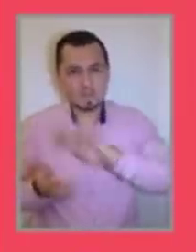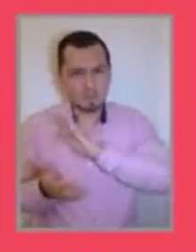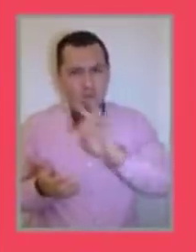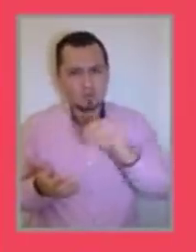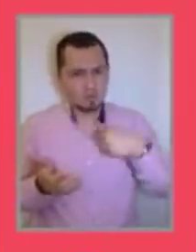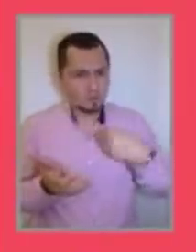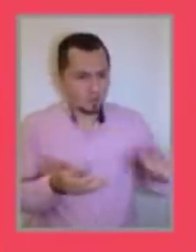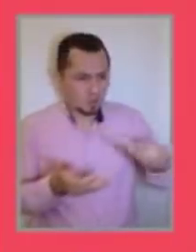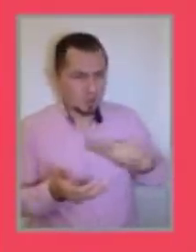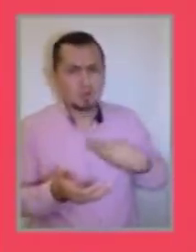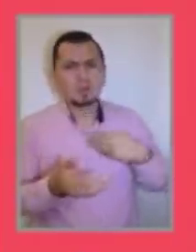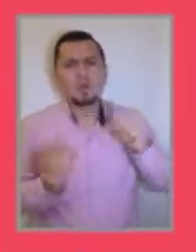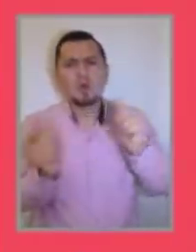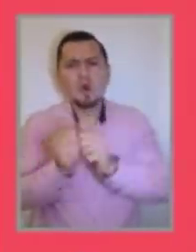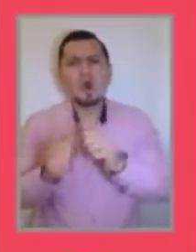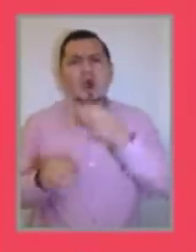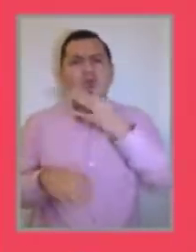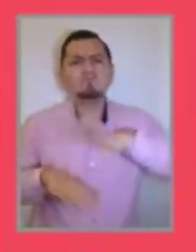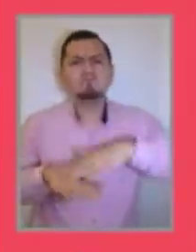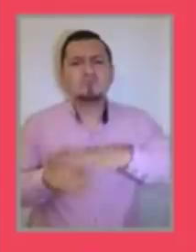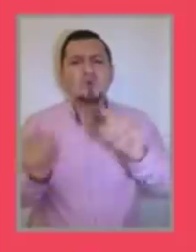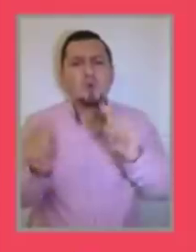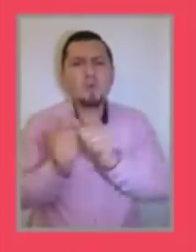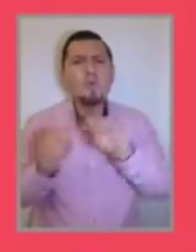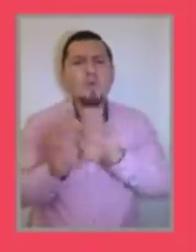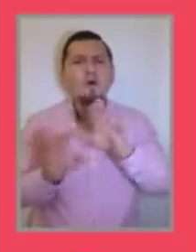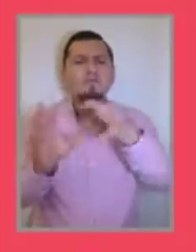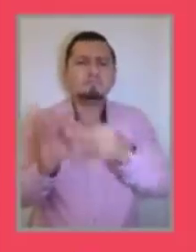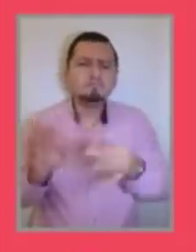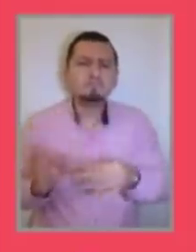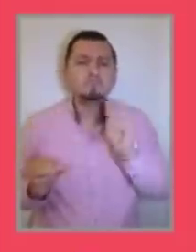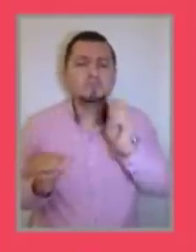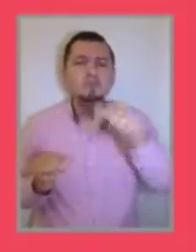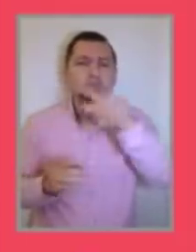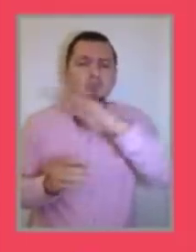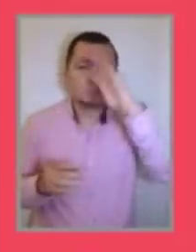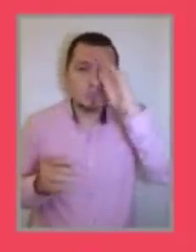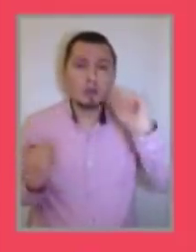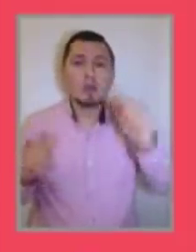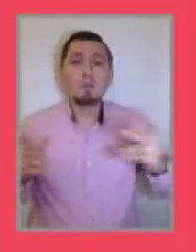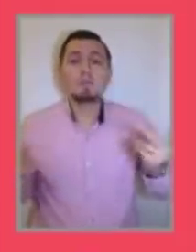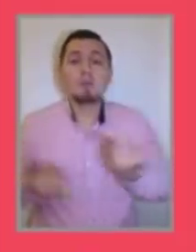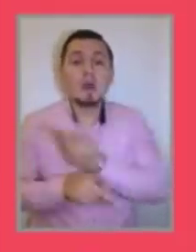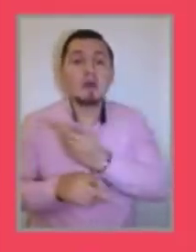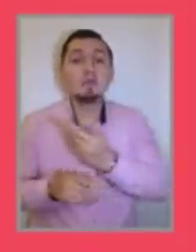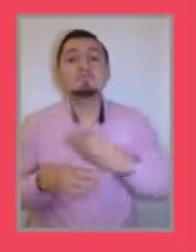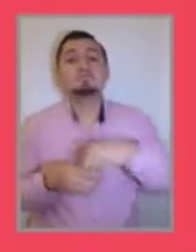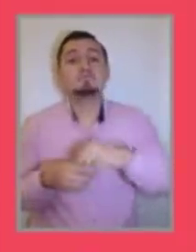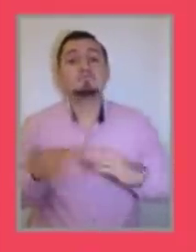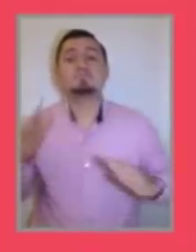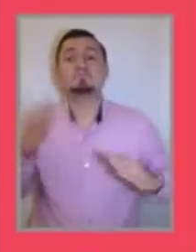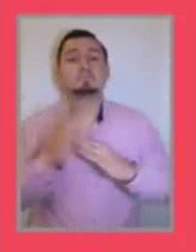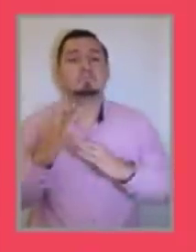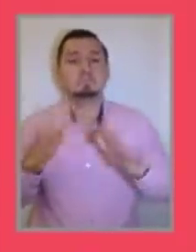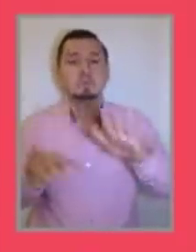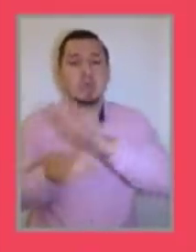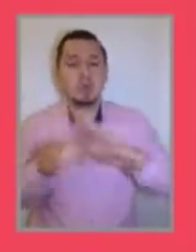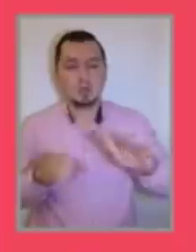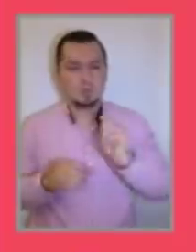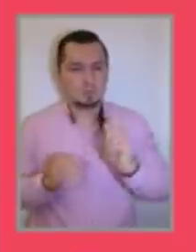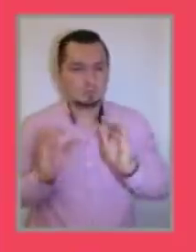informativa con los detalles de los márgenes de maniobra que tenemos y las previsiones que se han tomado para evitar que se vaya a ver rebasada nuestra capacidad de atención en ciencias